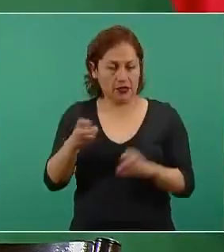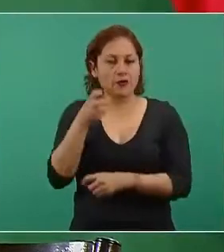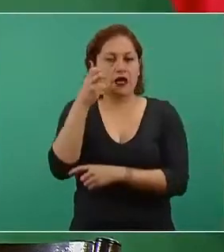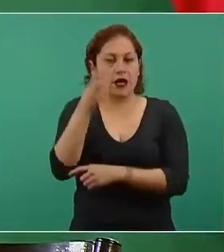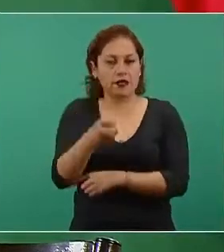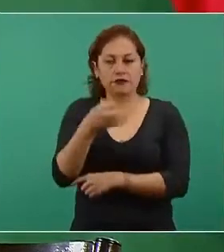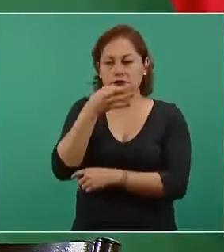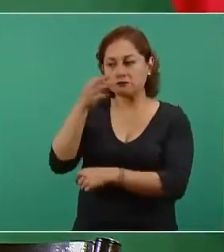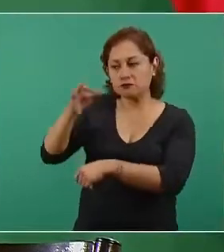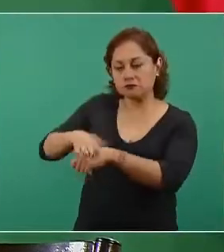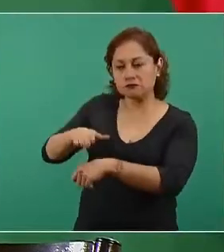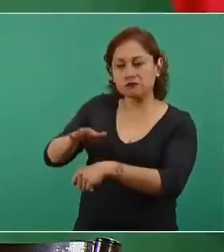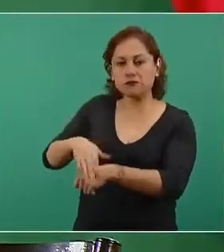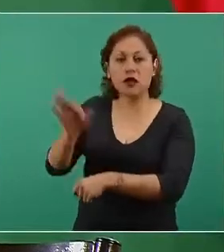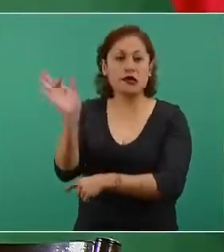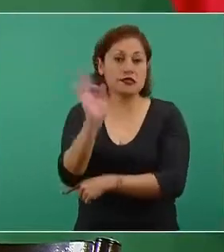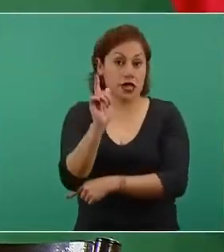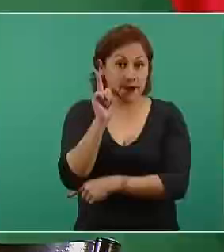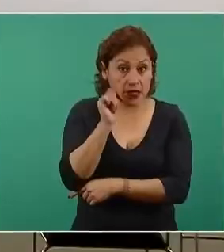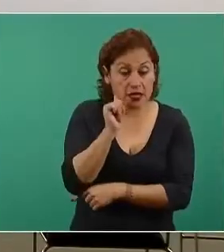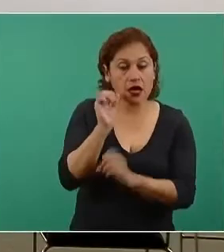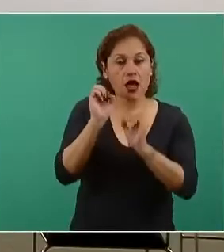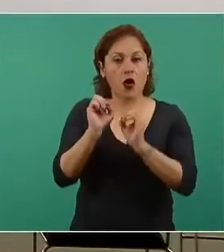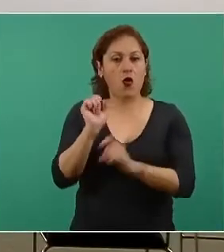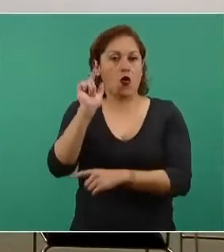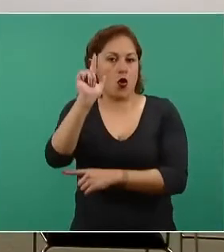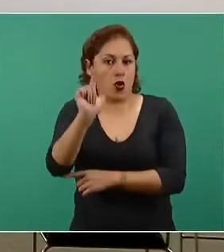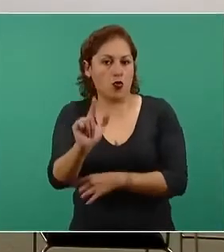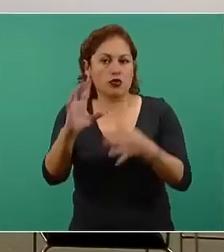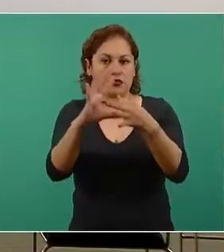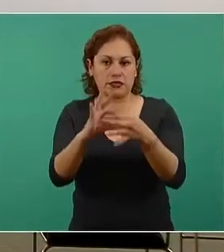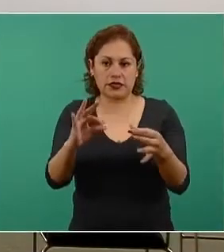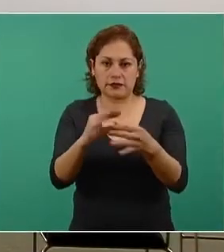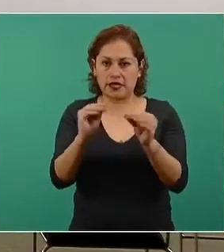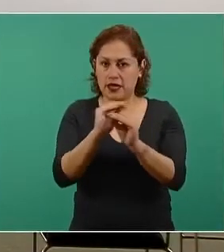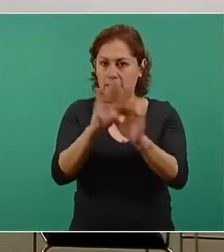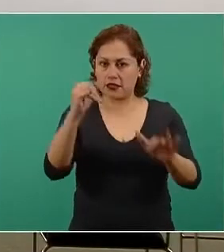en un momento dado, si no el día de mañana, el día lunes, poder hacer una aclaración un poco más